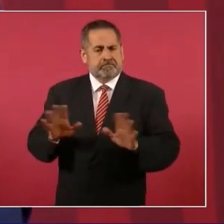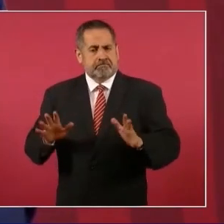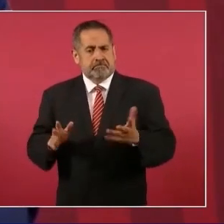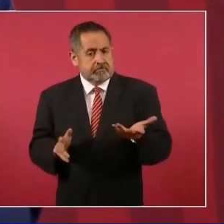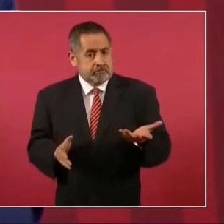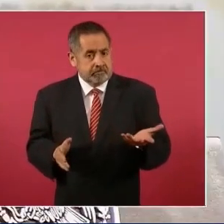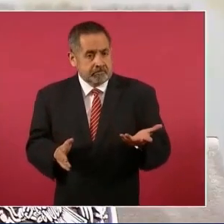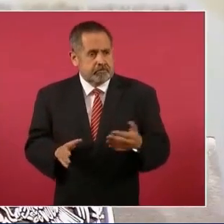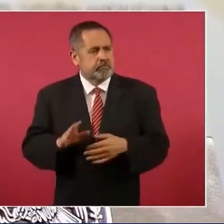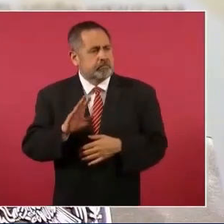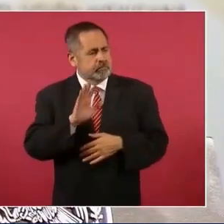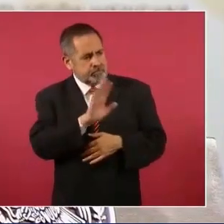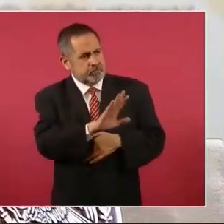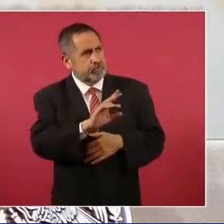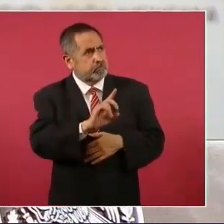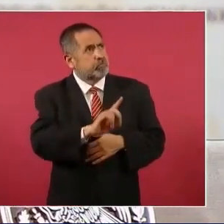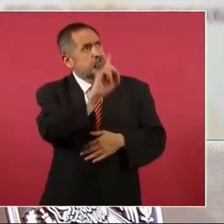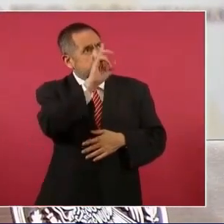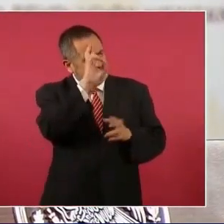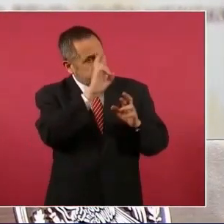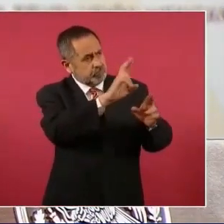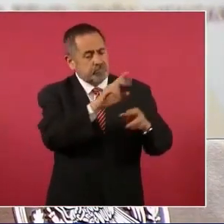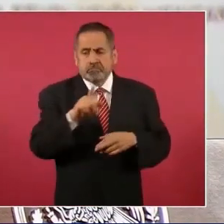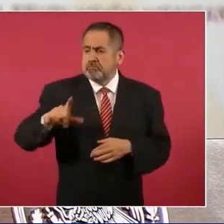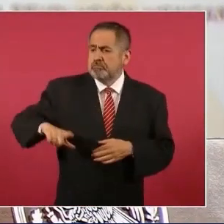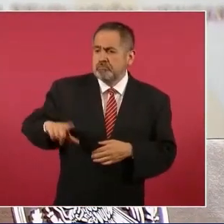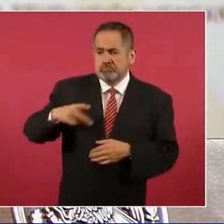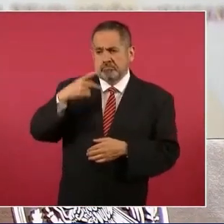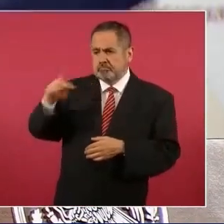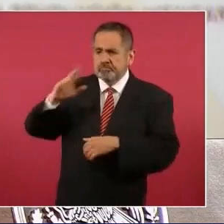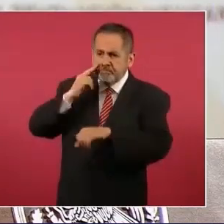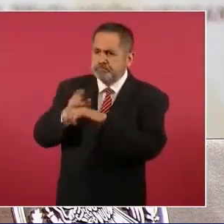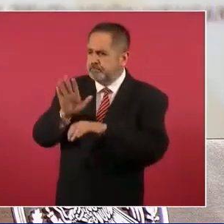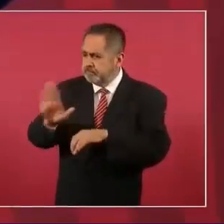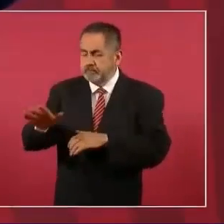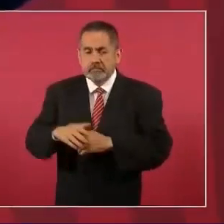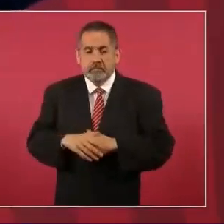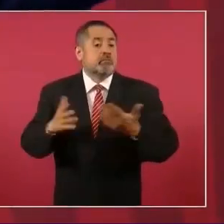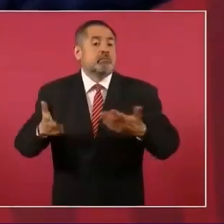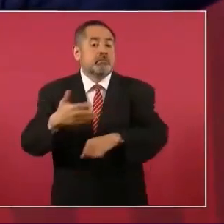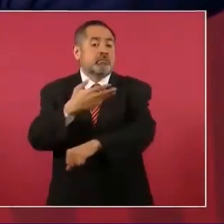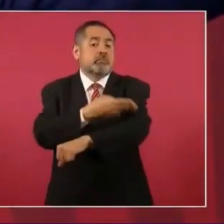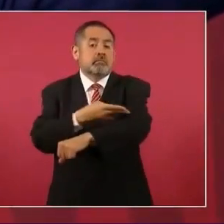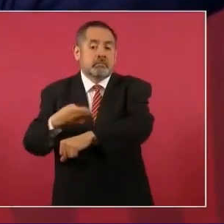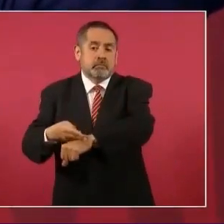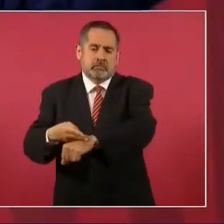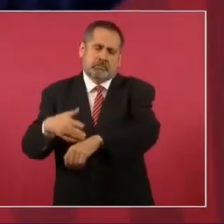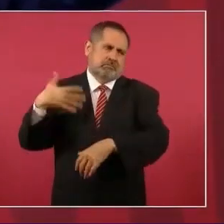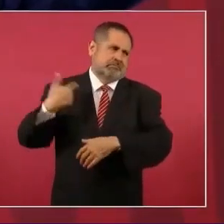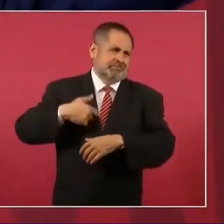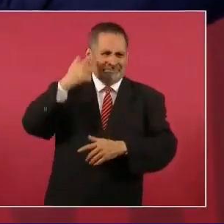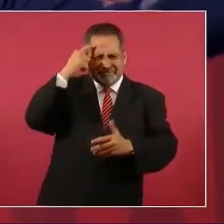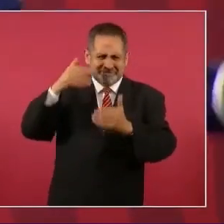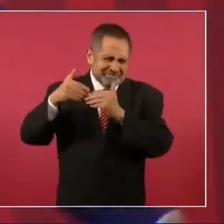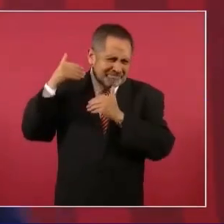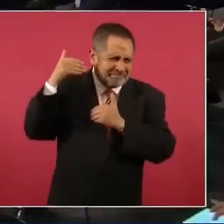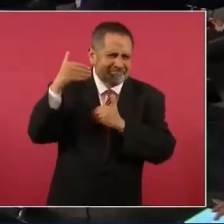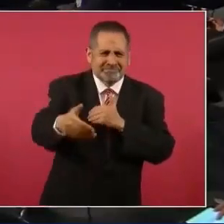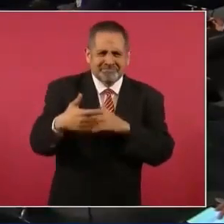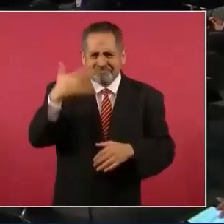porque a Dios lo que es de Dios y al César lo que es del César. A Madero, que se adelantó a sus